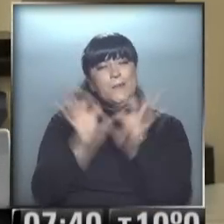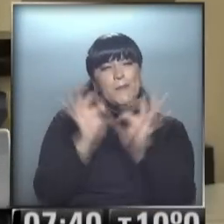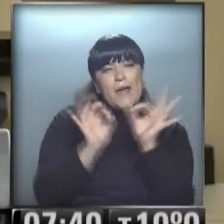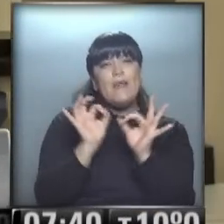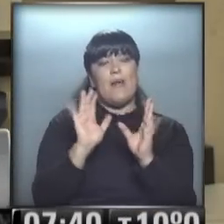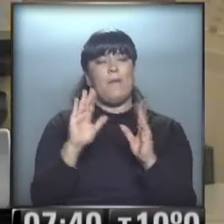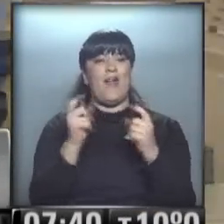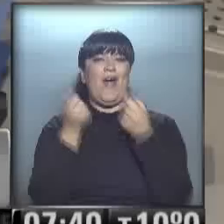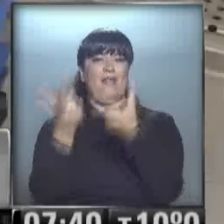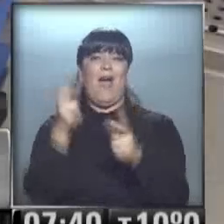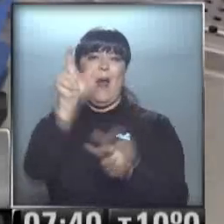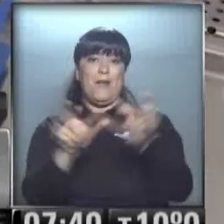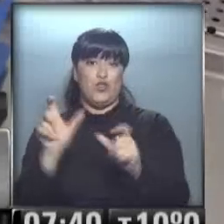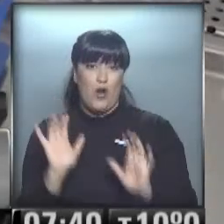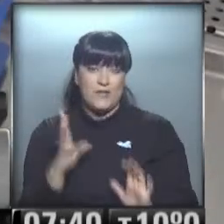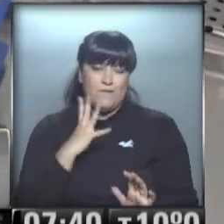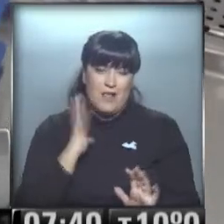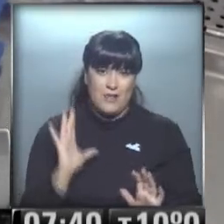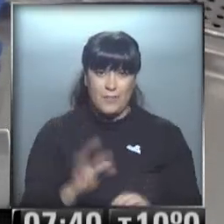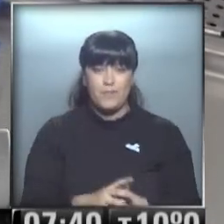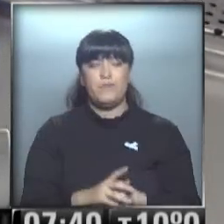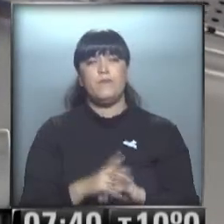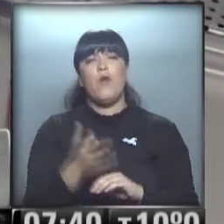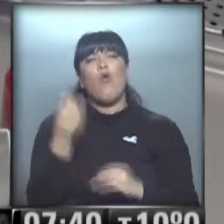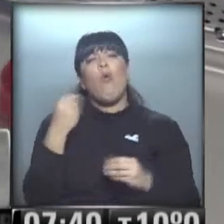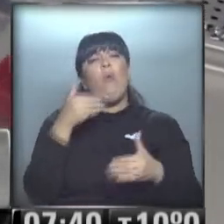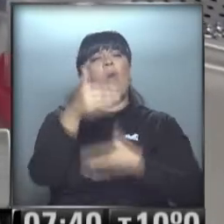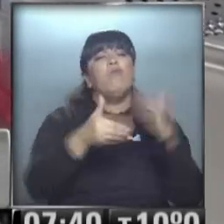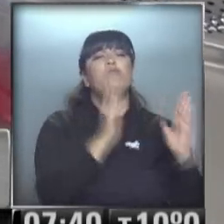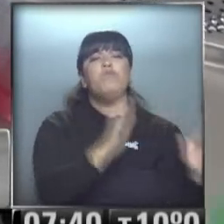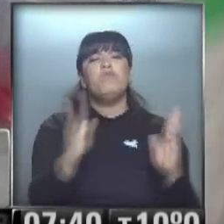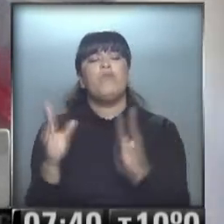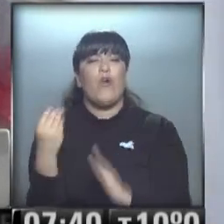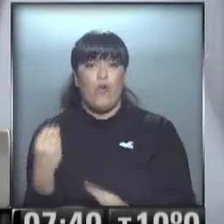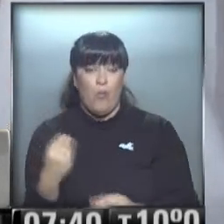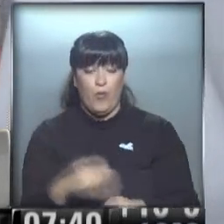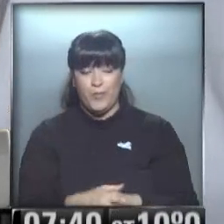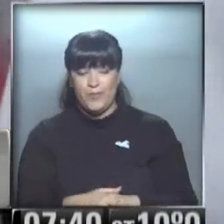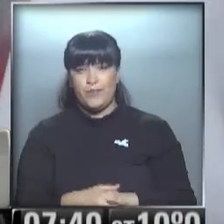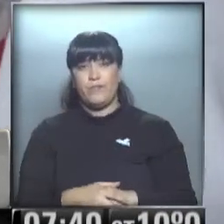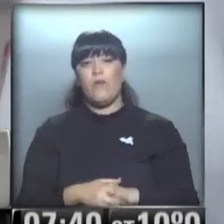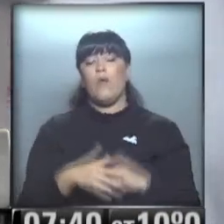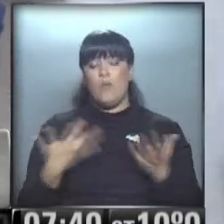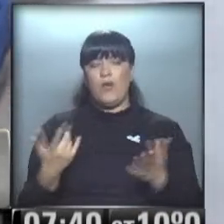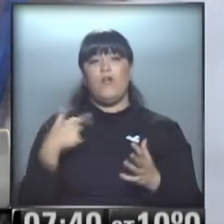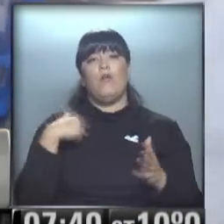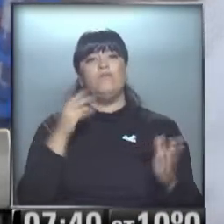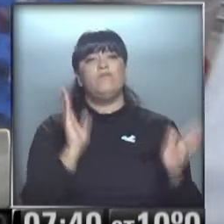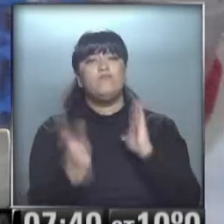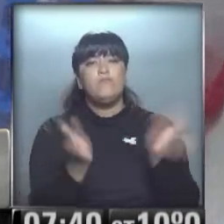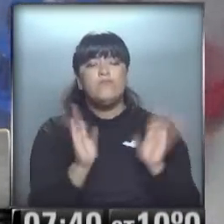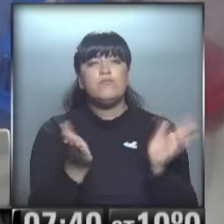a ofrecérselo a los pacientes. ¿Cómo se llegó a esto? ¿Cuál fue el procedimiento? Bueno, las terapias celulares